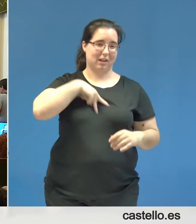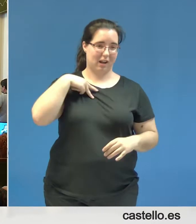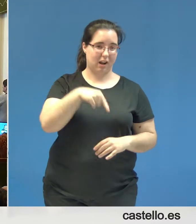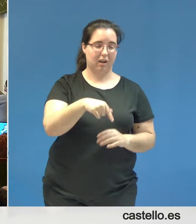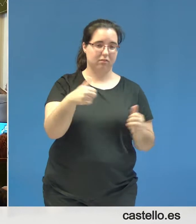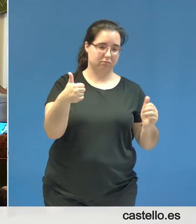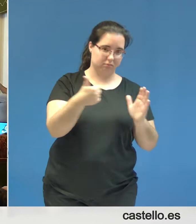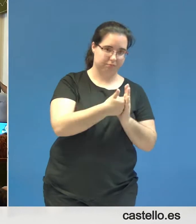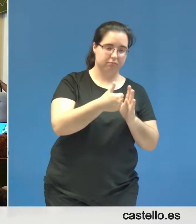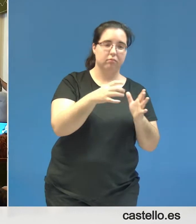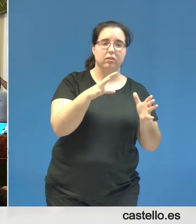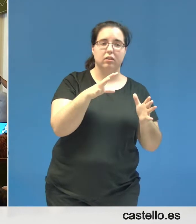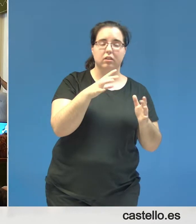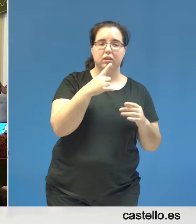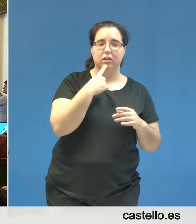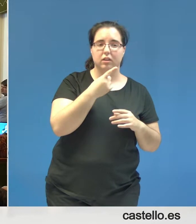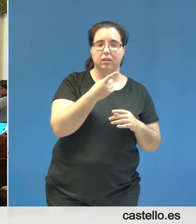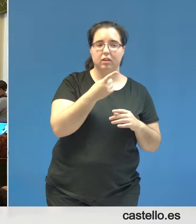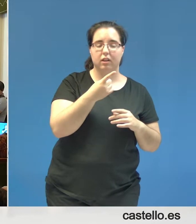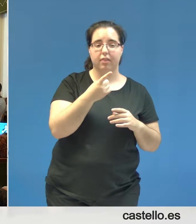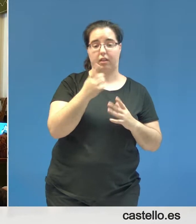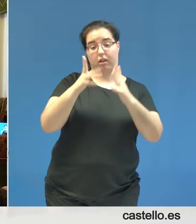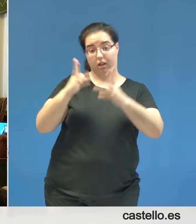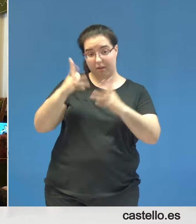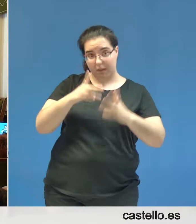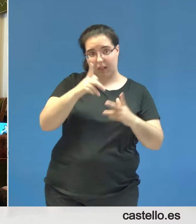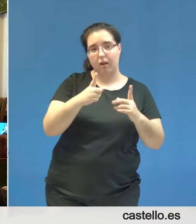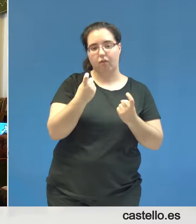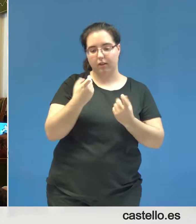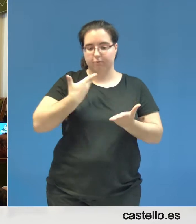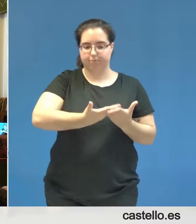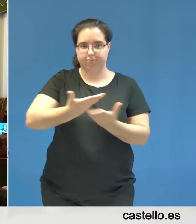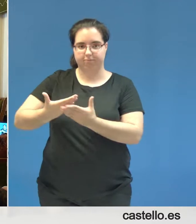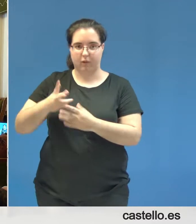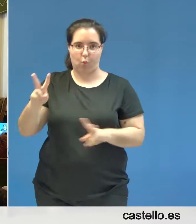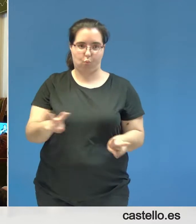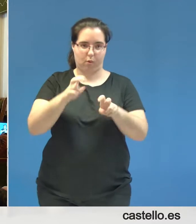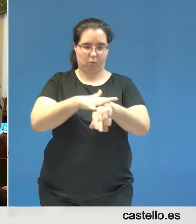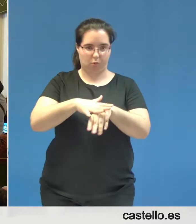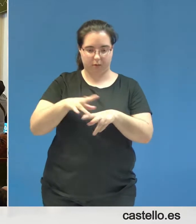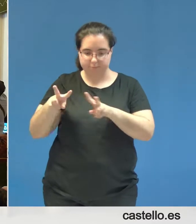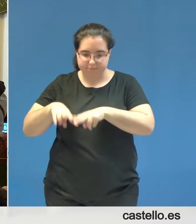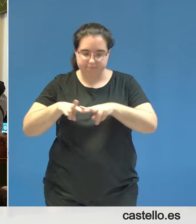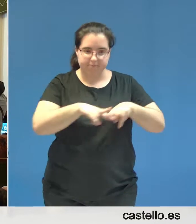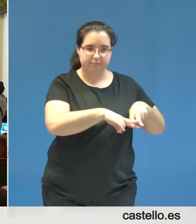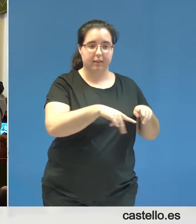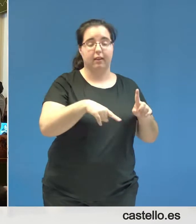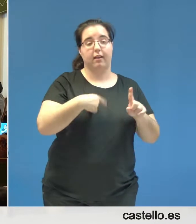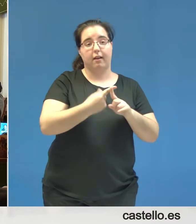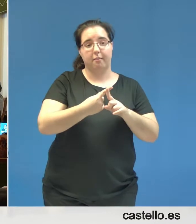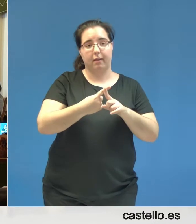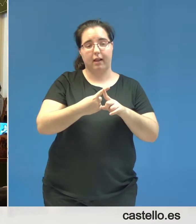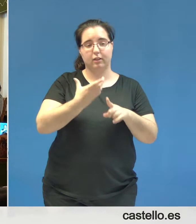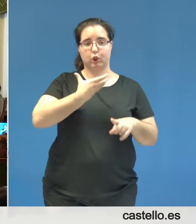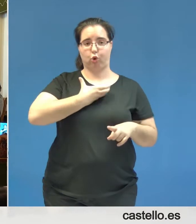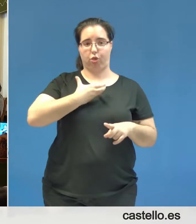se manifestó el inventario de bienes a efectos de su comprobación por la nueva corporación. No obstante, desde la concejalía competente se